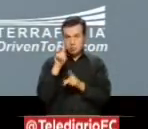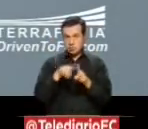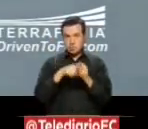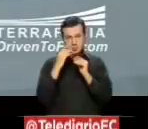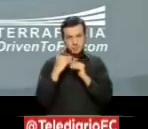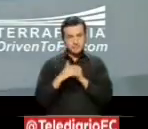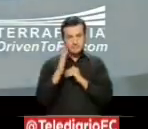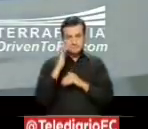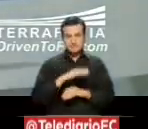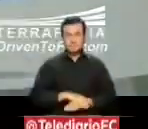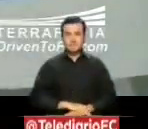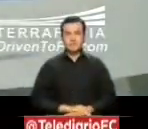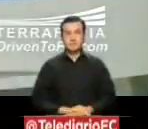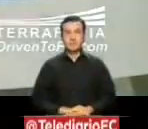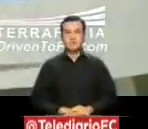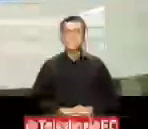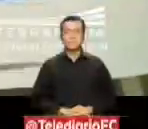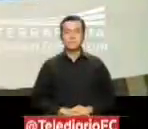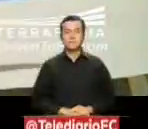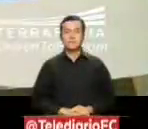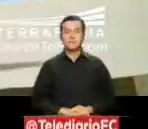2019. Clever Guamaní, Telediario.